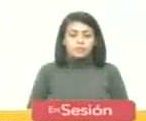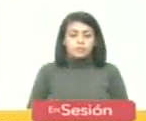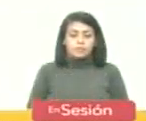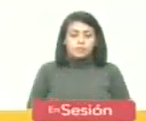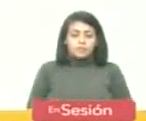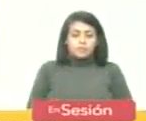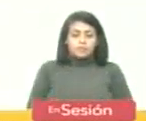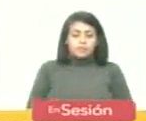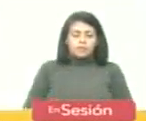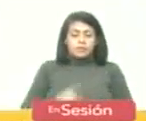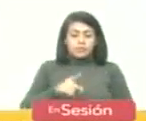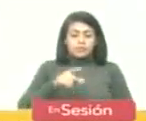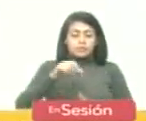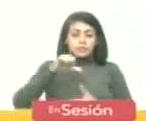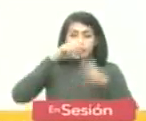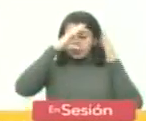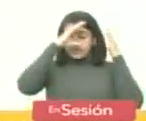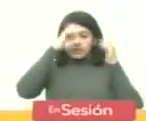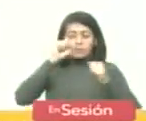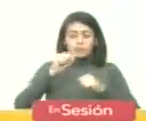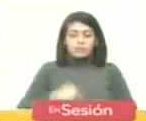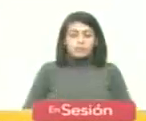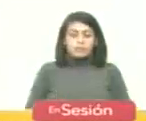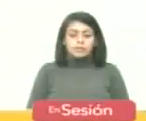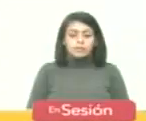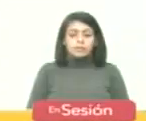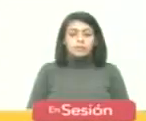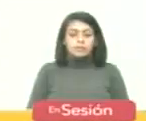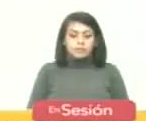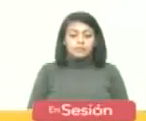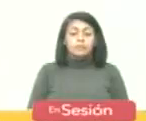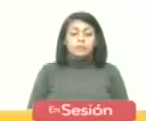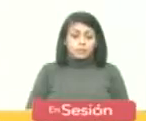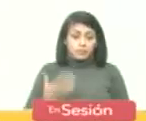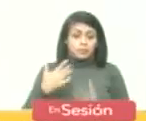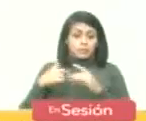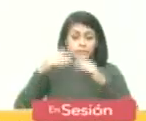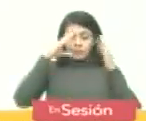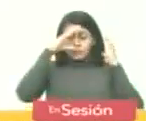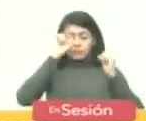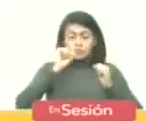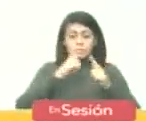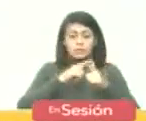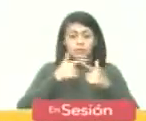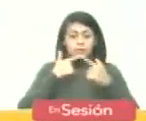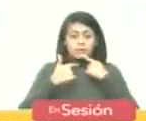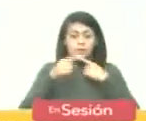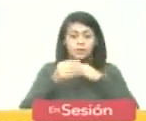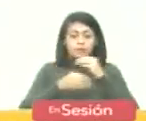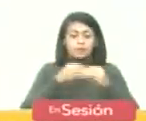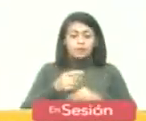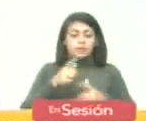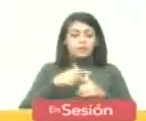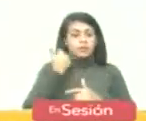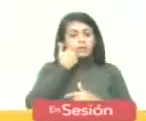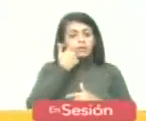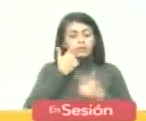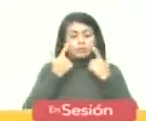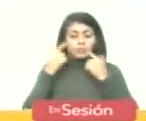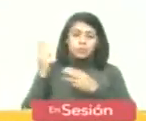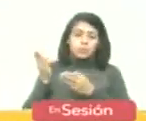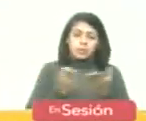En esa embajada, el embajador de entonces señaló que estaba enfermo y que no lo podía